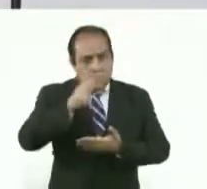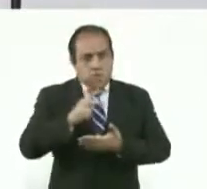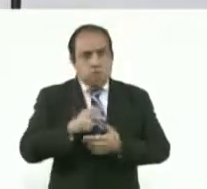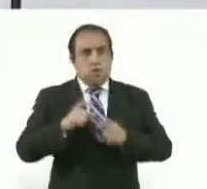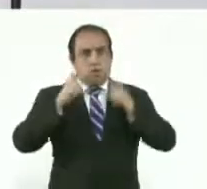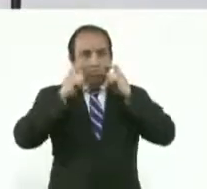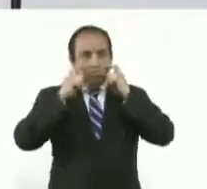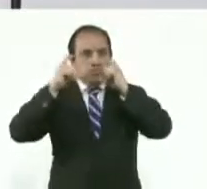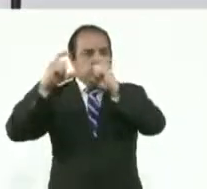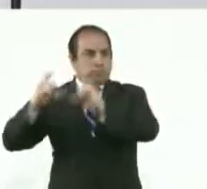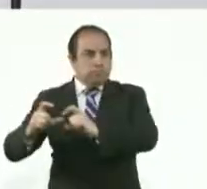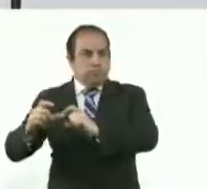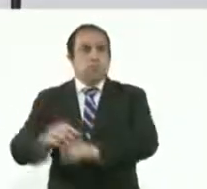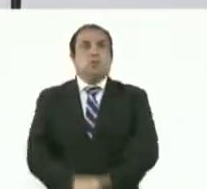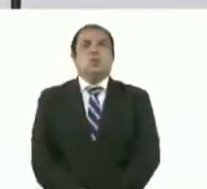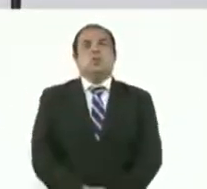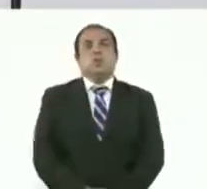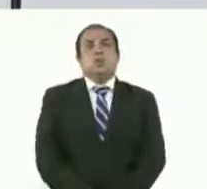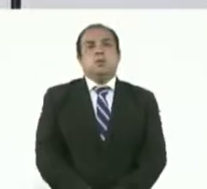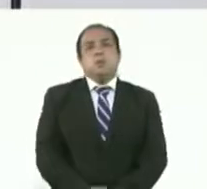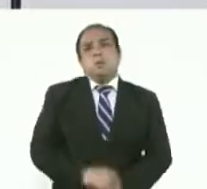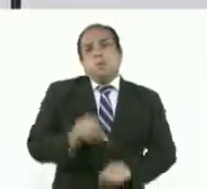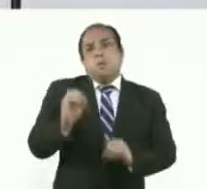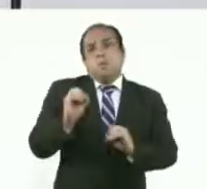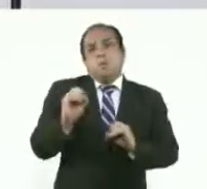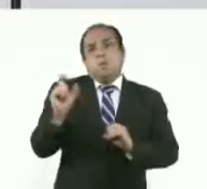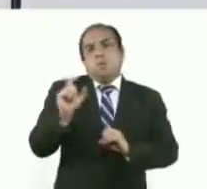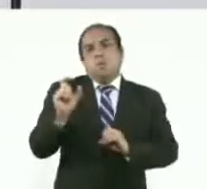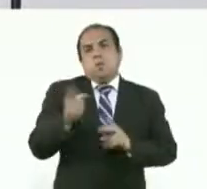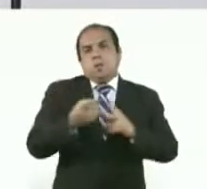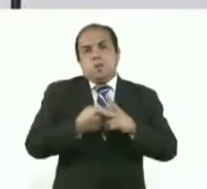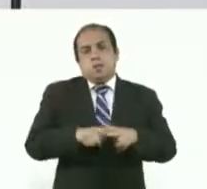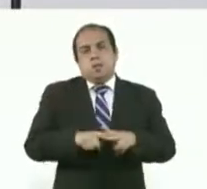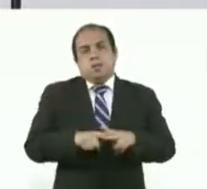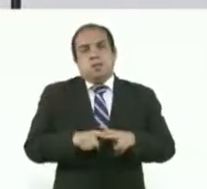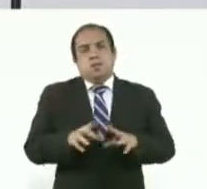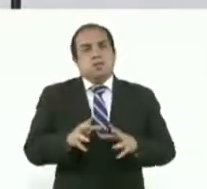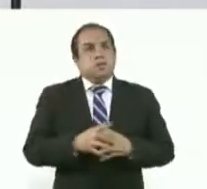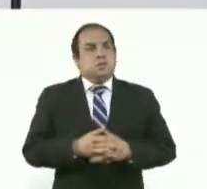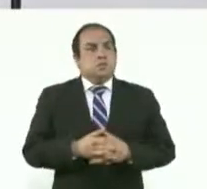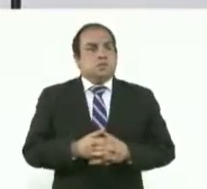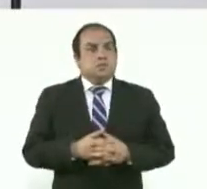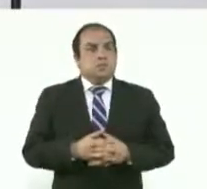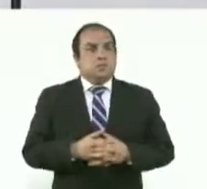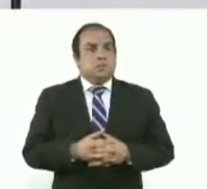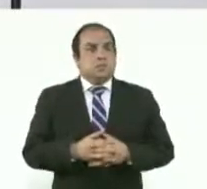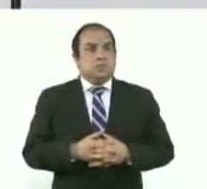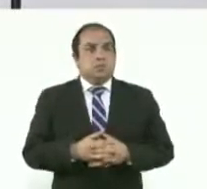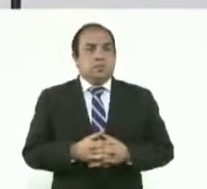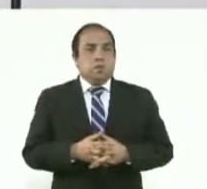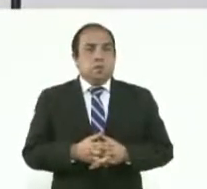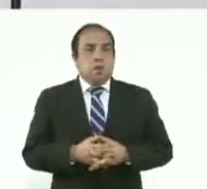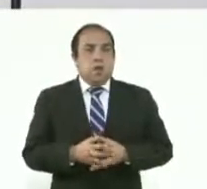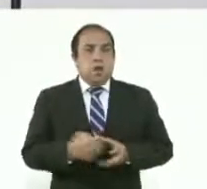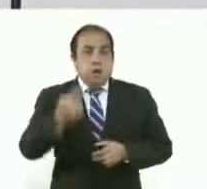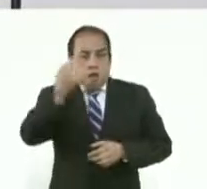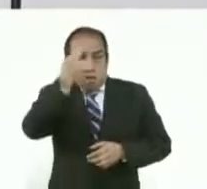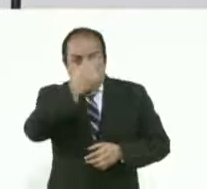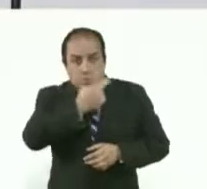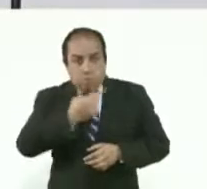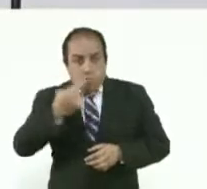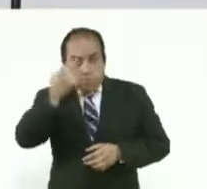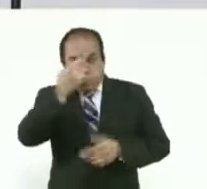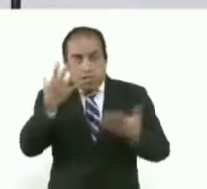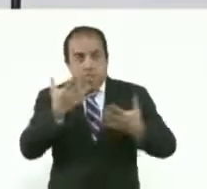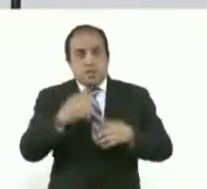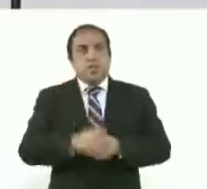dejar de utilizar cubrebocas? ¿O cuándo se empezaría a utilizar se haría este estudio para ver esta posibilidad? Porque